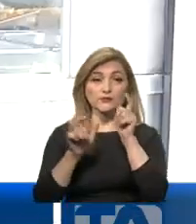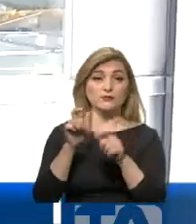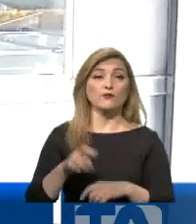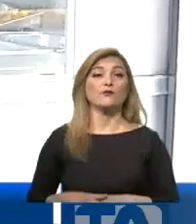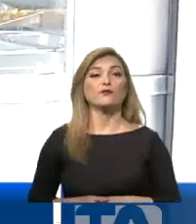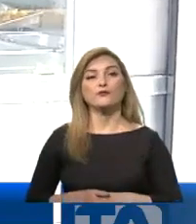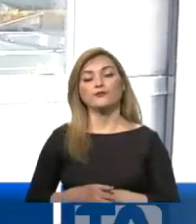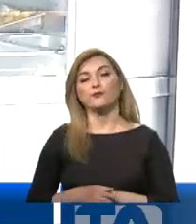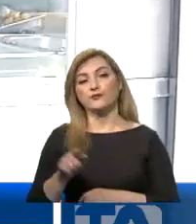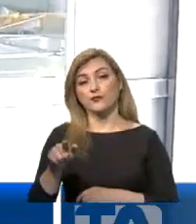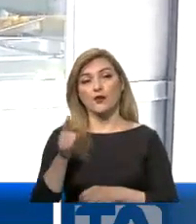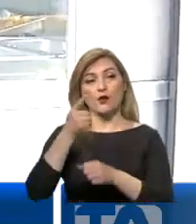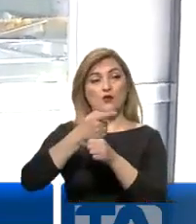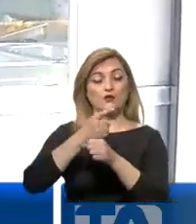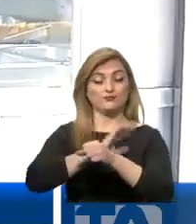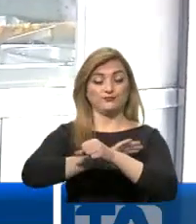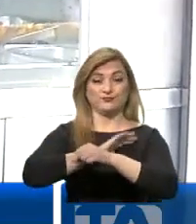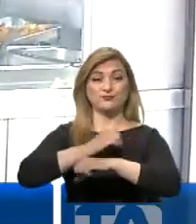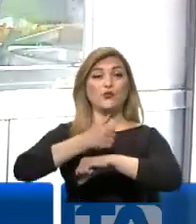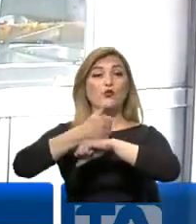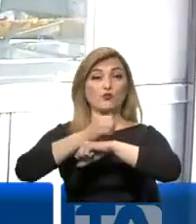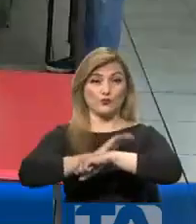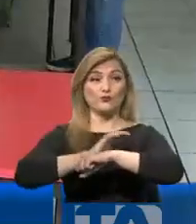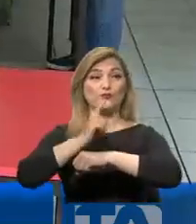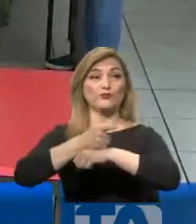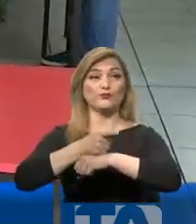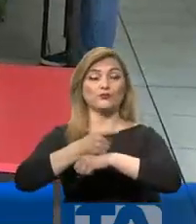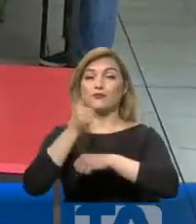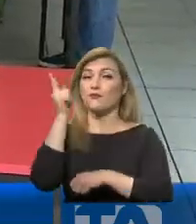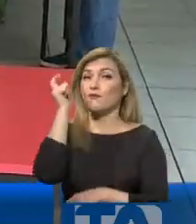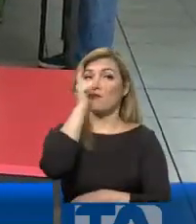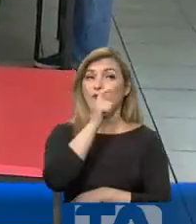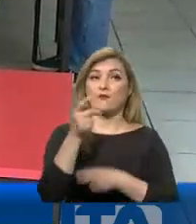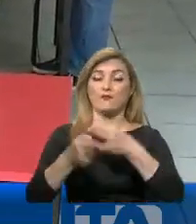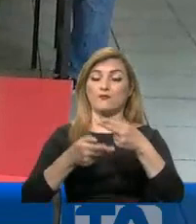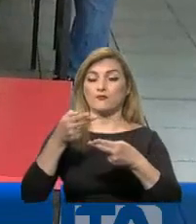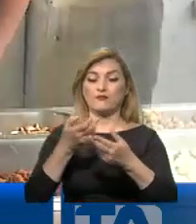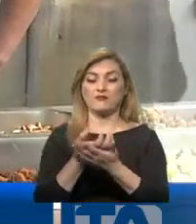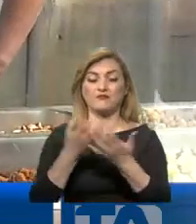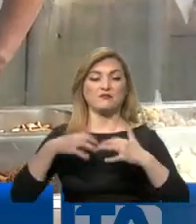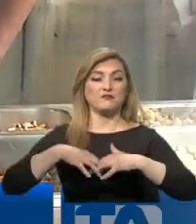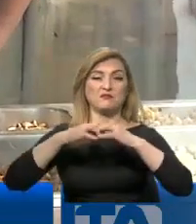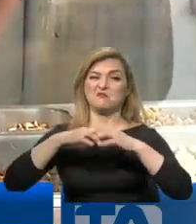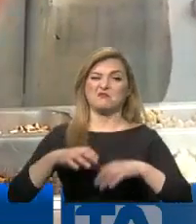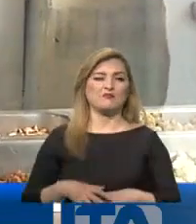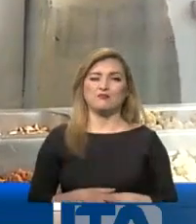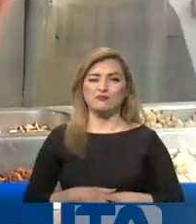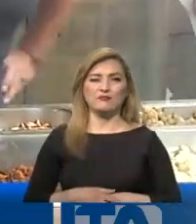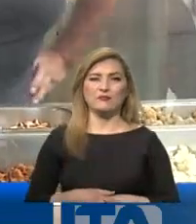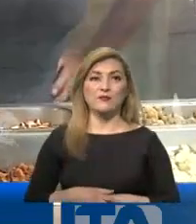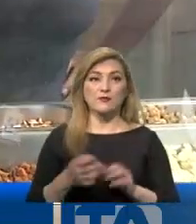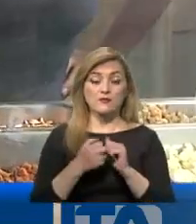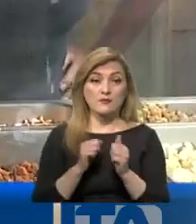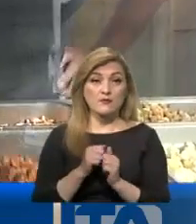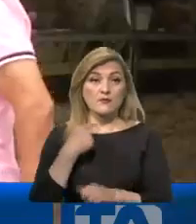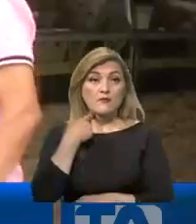clientes. Cuenta que las medidas impuestas por las autoridades municipales han dificultado que su negocio se reactive, pero ella no es la única que